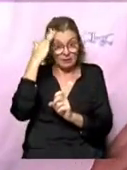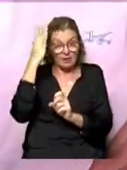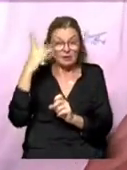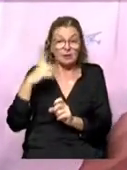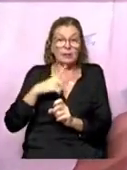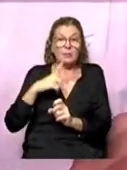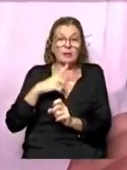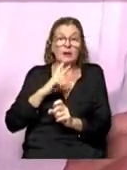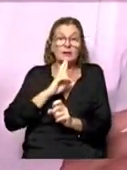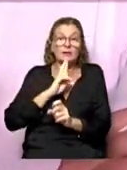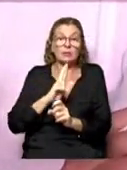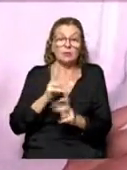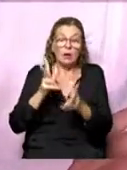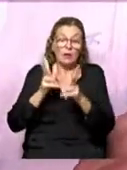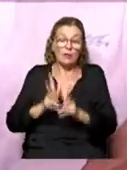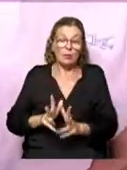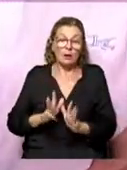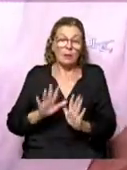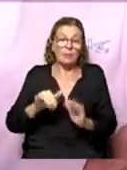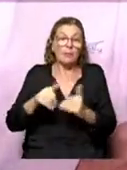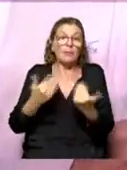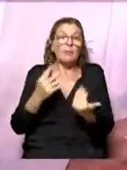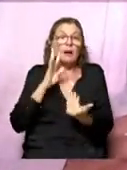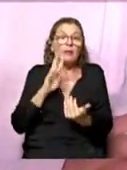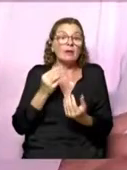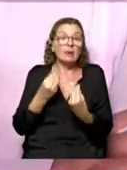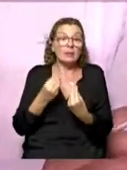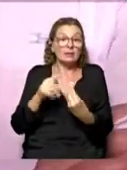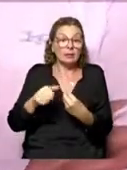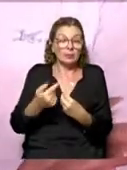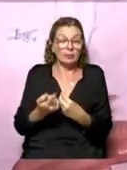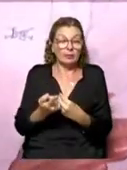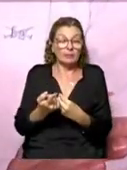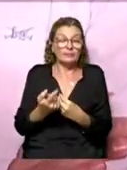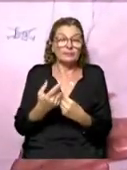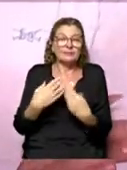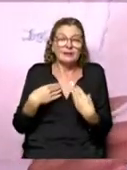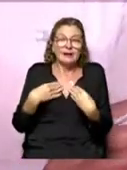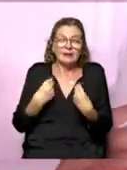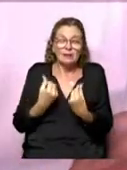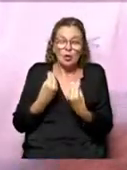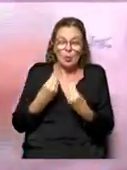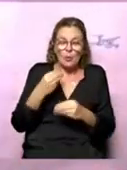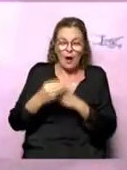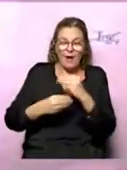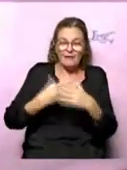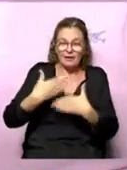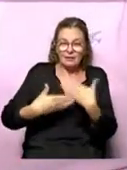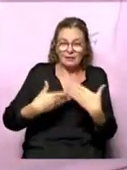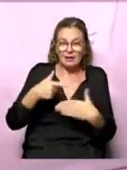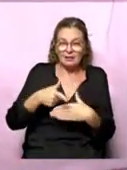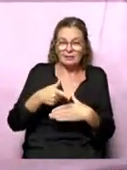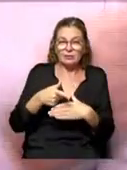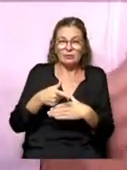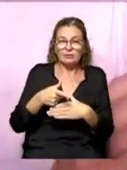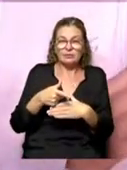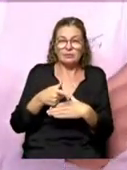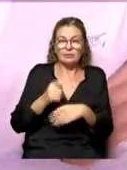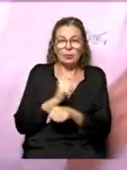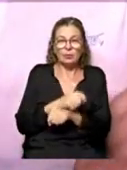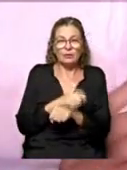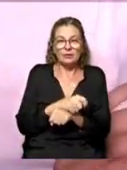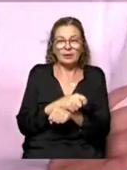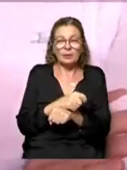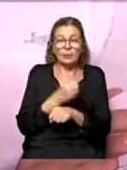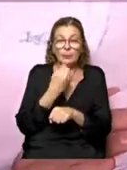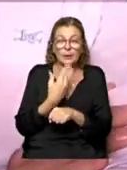el resultado de los canales formales para tomar cualquier tipo de decisión. En ese sentido, Williman, ¿cómo avanza, cuán avanzada está esta causa a nivel judicial?